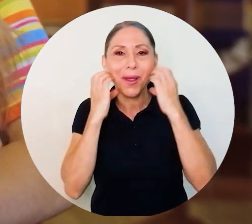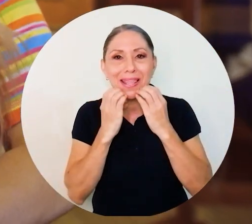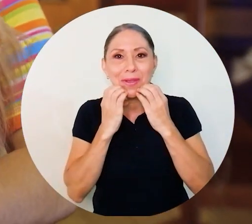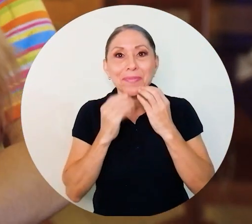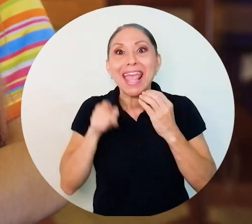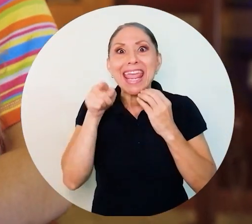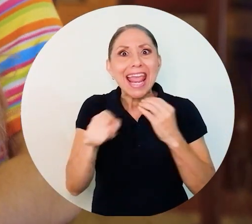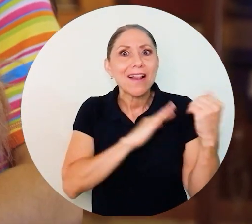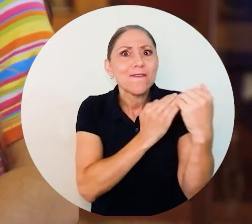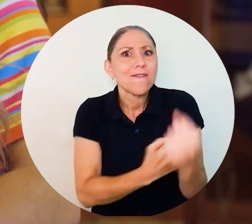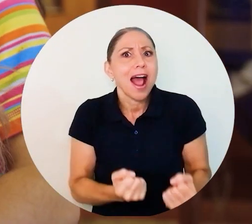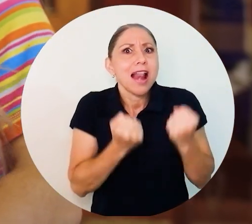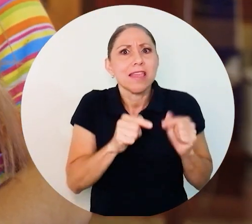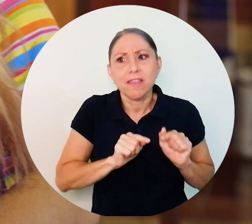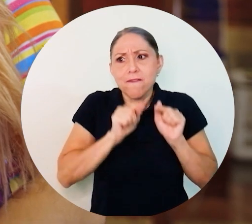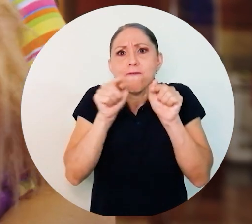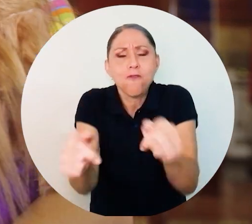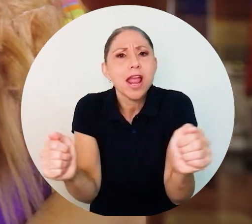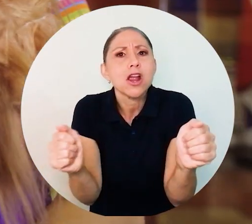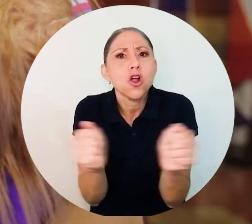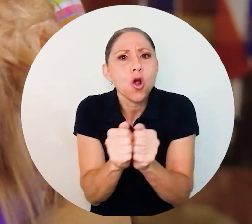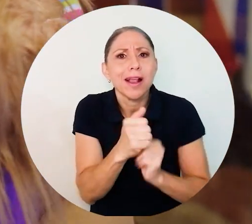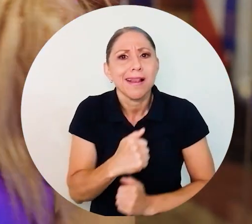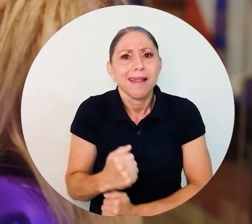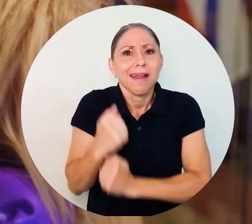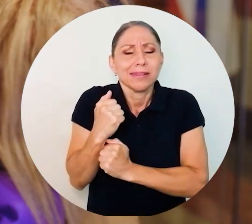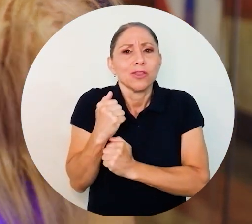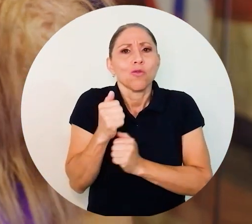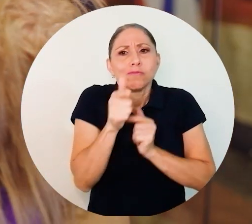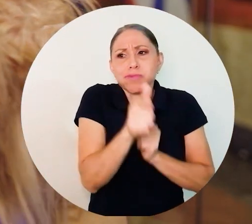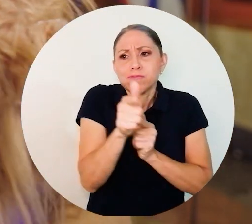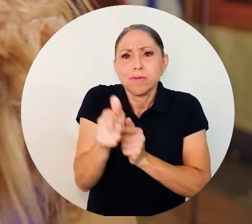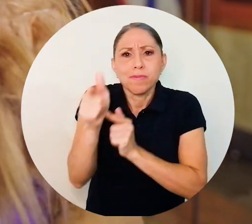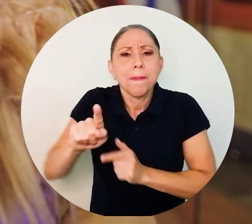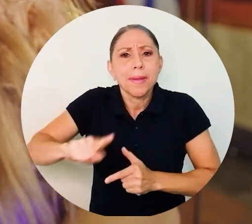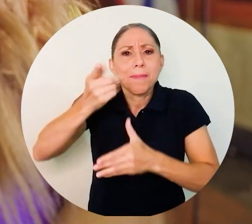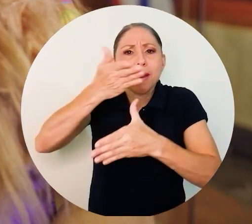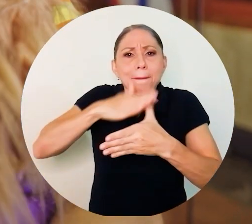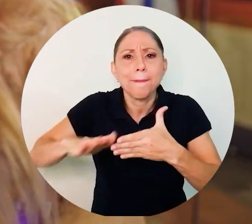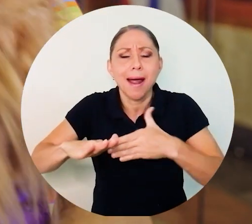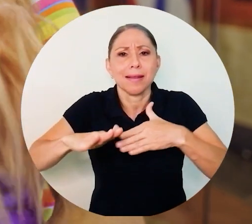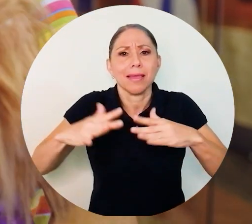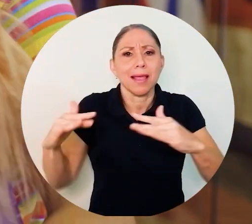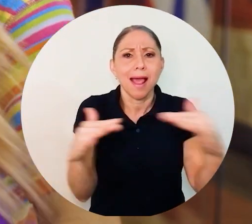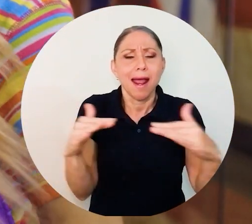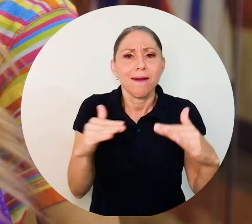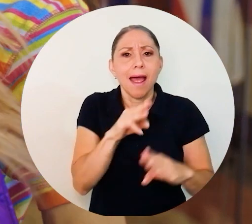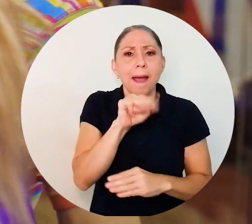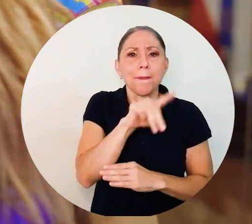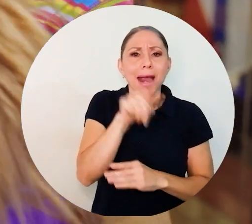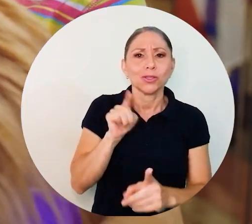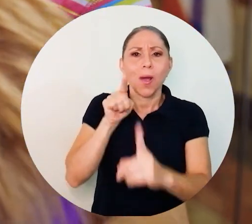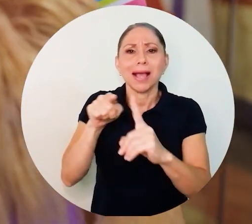acompañó valientemente al Ejército Nacional en la primera parte de la campaña de marzo-abril de 1856.